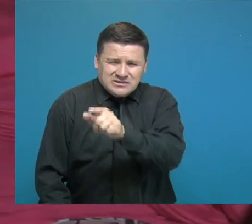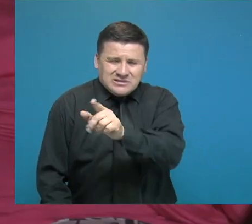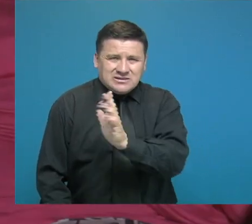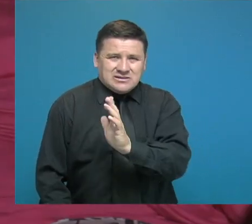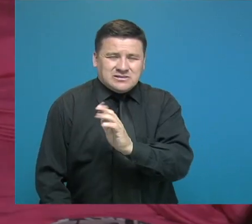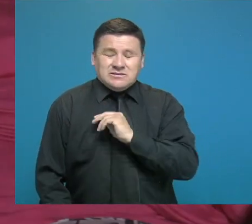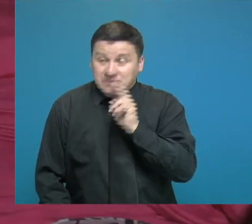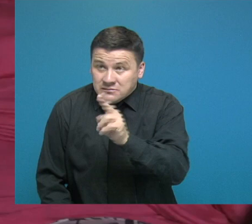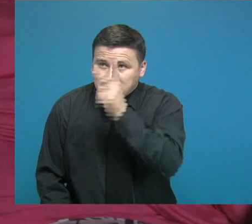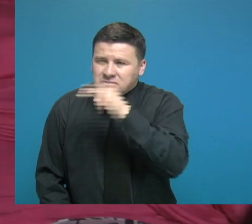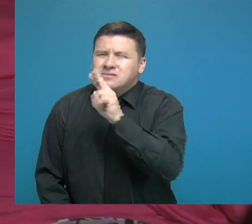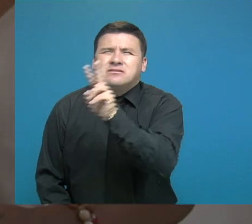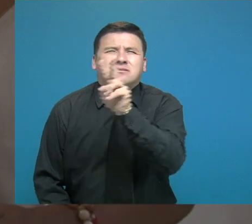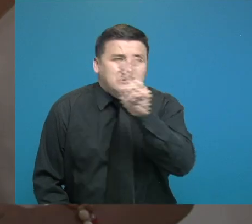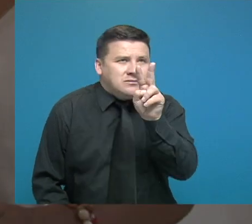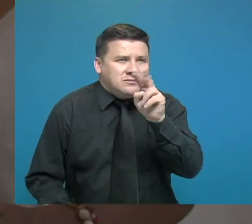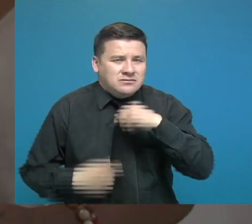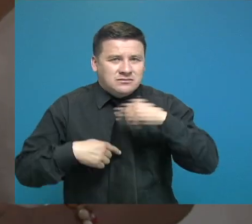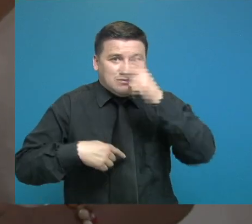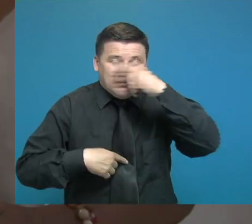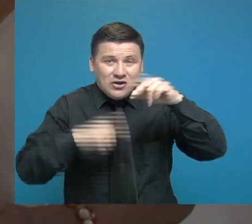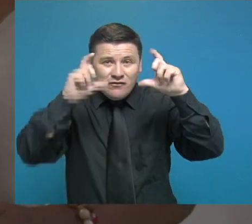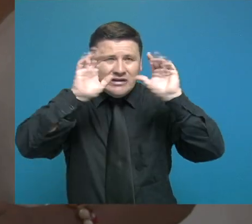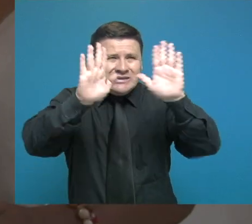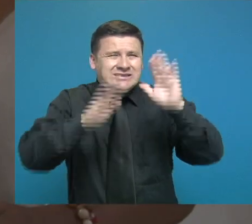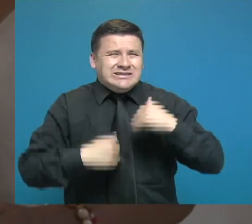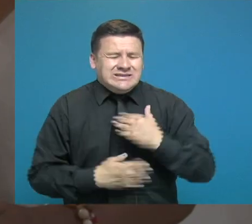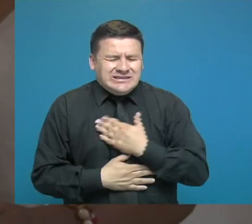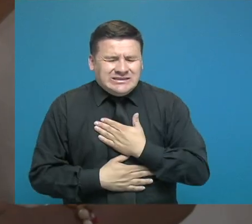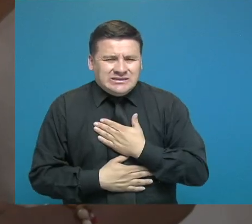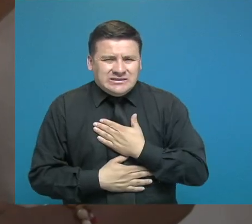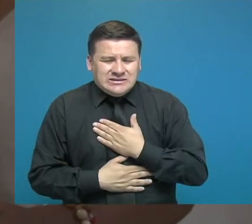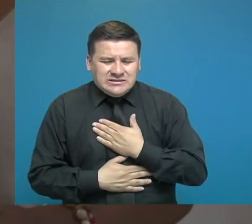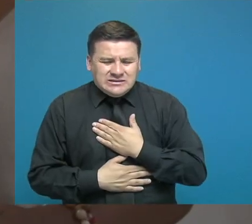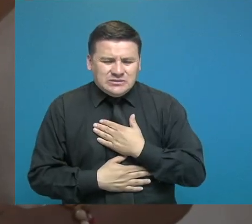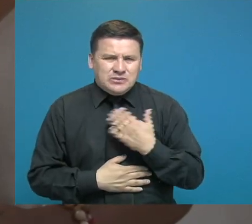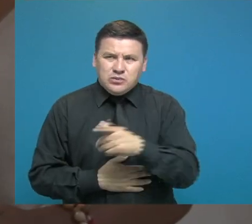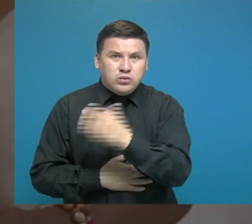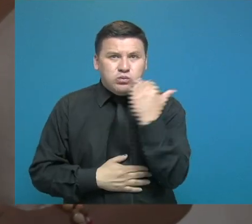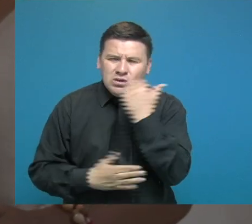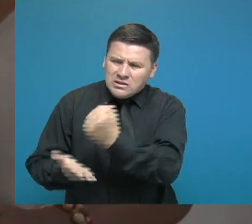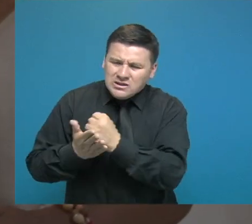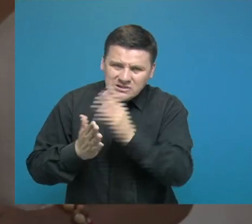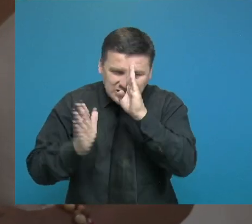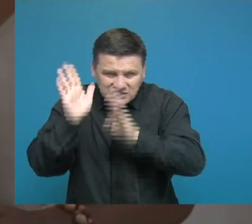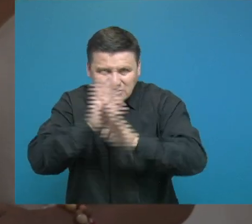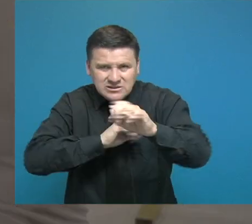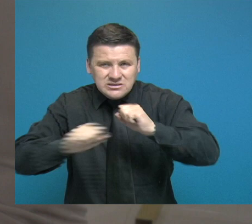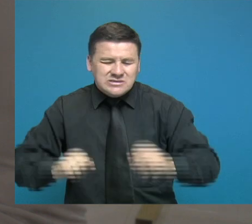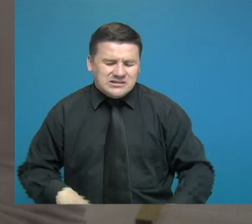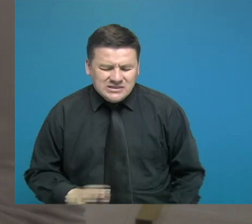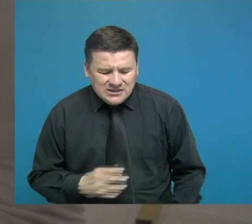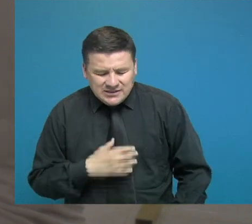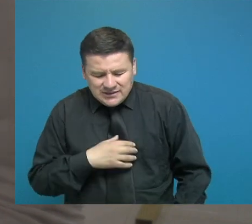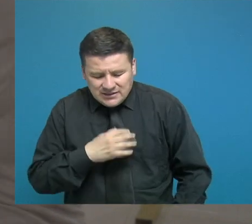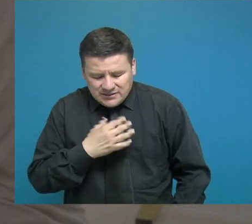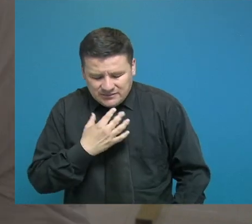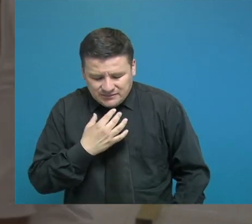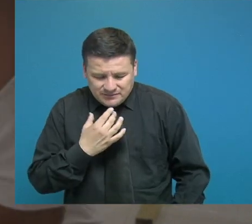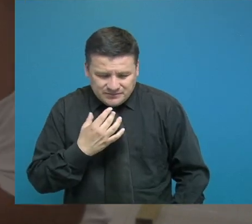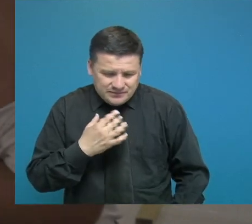tanta gente y ver a mi hijo ahí, una persona emprendedora, luchadora, fue